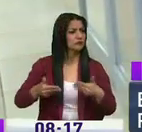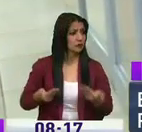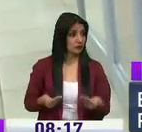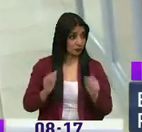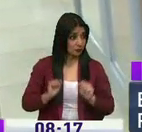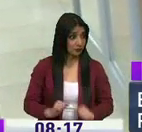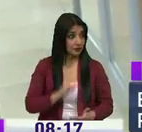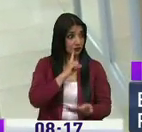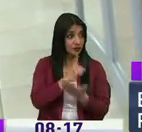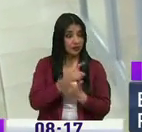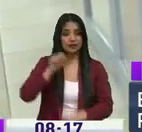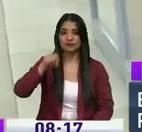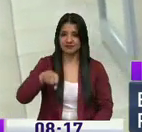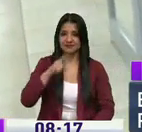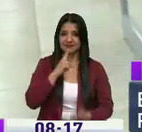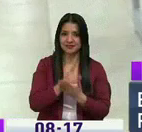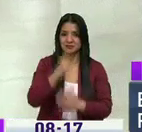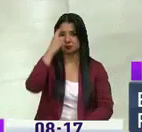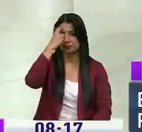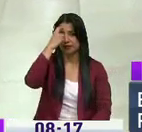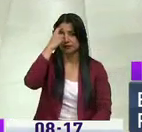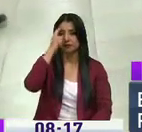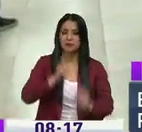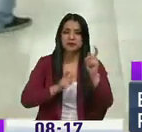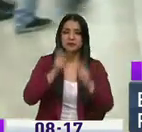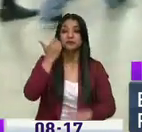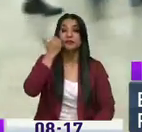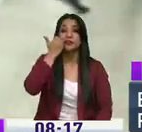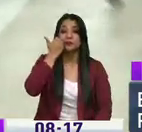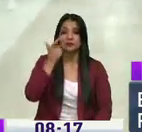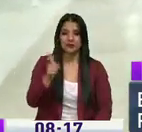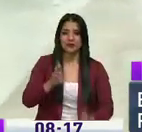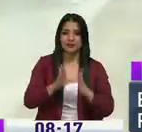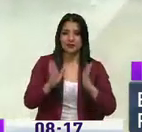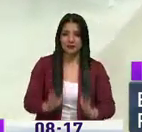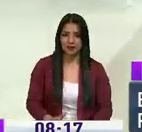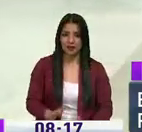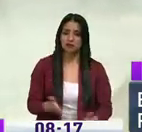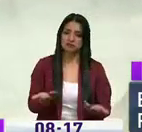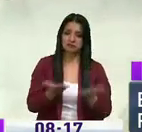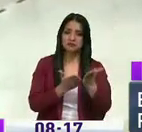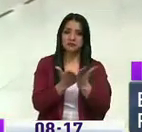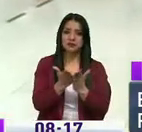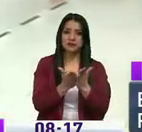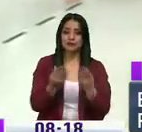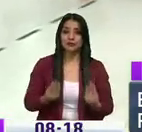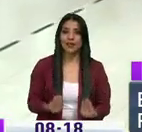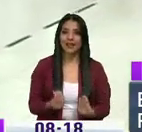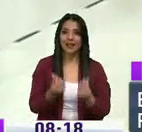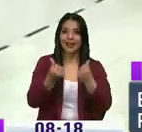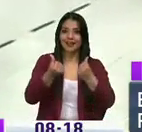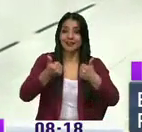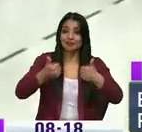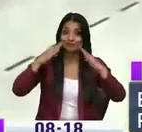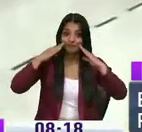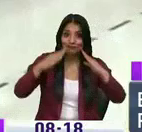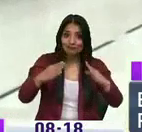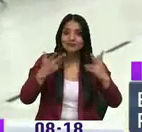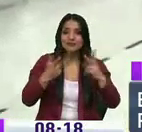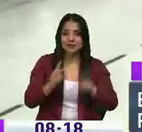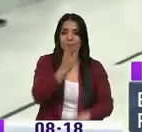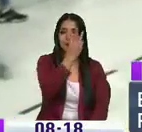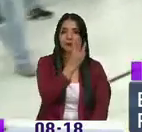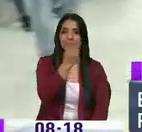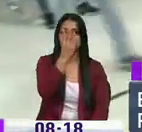Así es, efectivamente, pensando siempre en la comodidad del ciudadano, en otorgar un servicio de calidad con calidez, hemos habilitado el canal